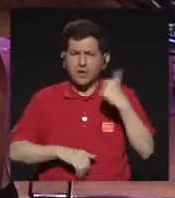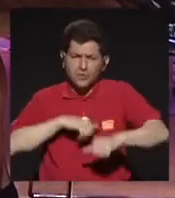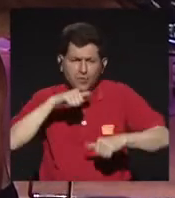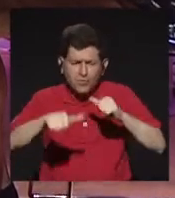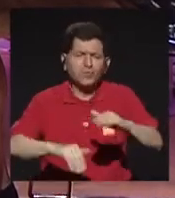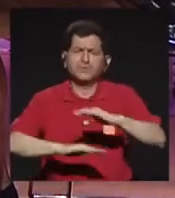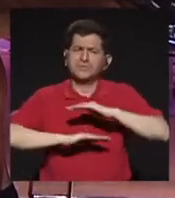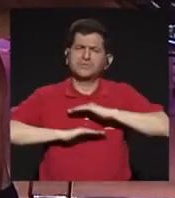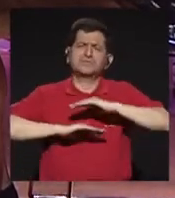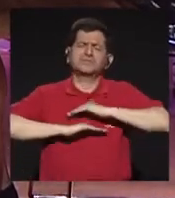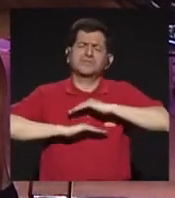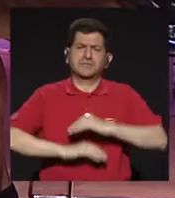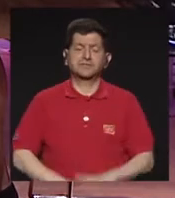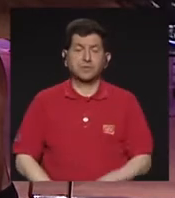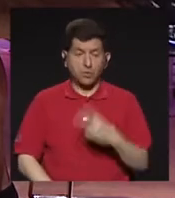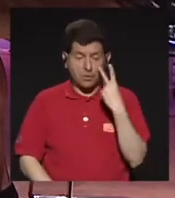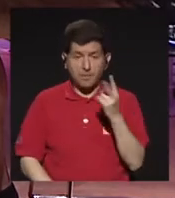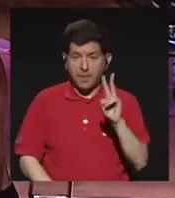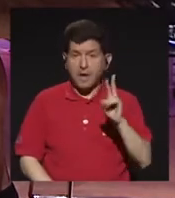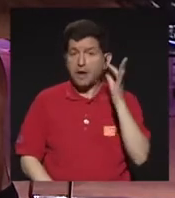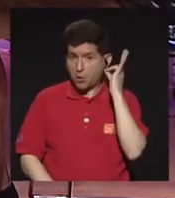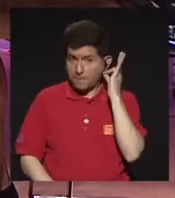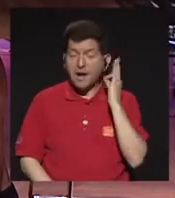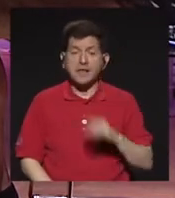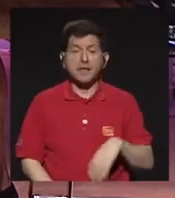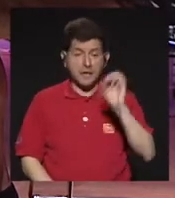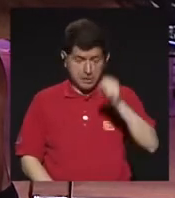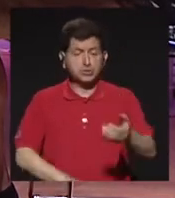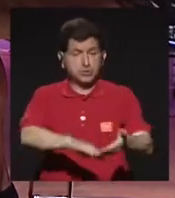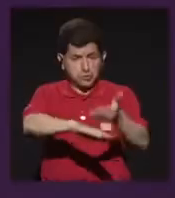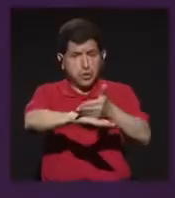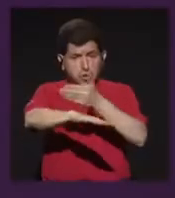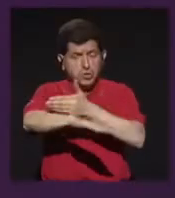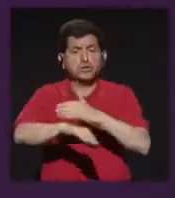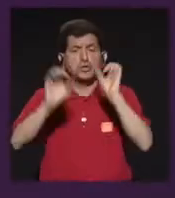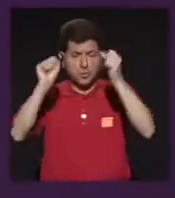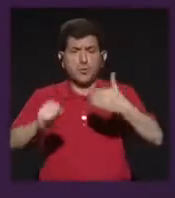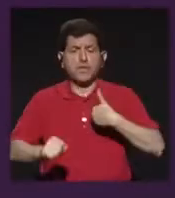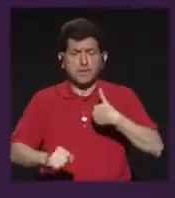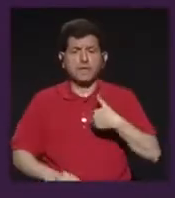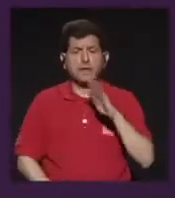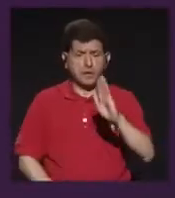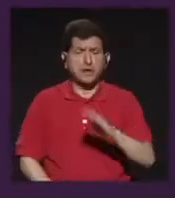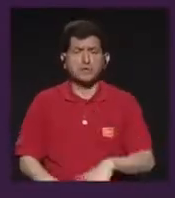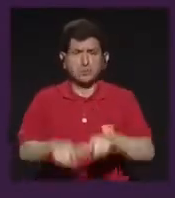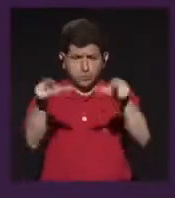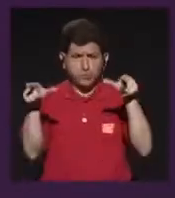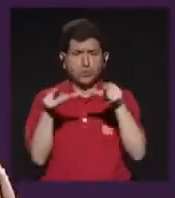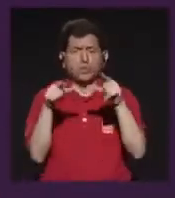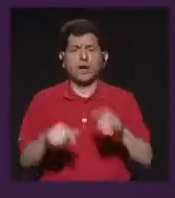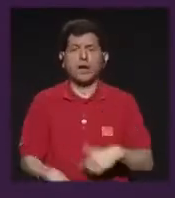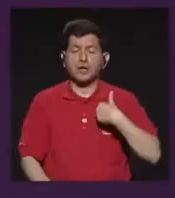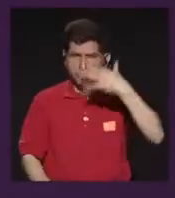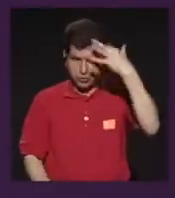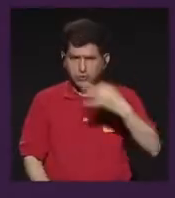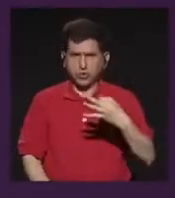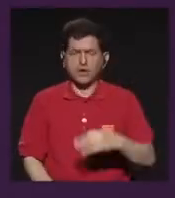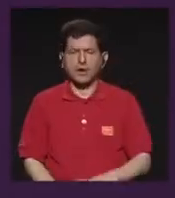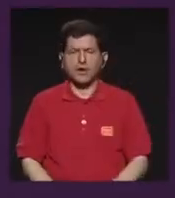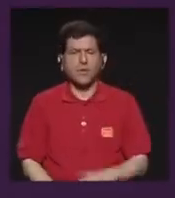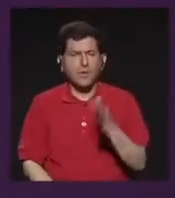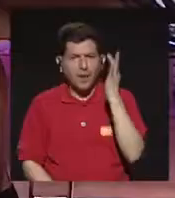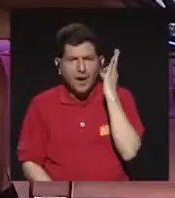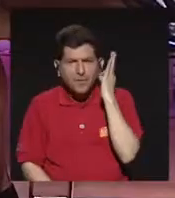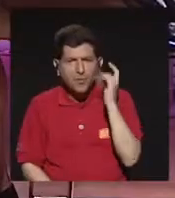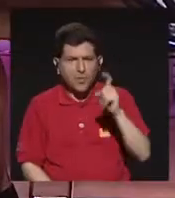y satisfacción? Ver a las compañeras que salgan adelante, que puedan conseguir sus puestos, porque yo sí creo, Carolina, que a las